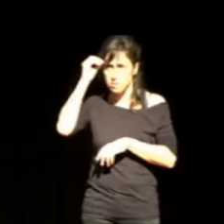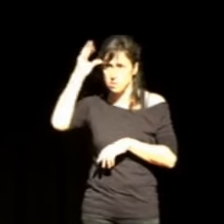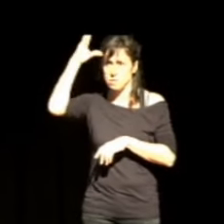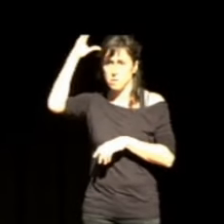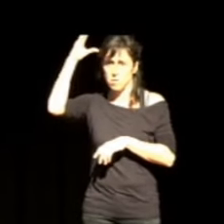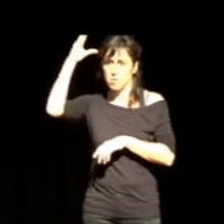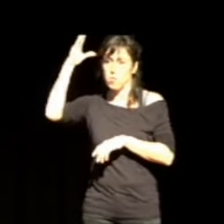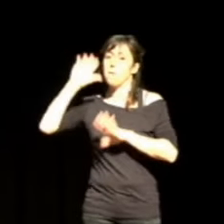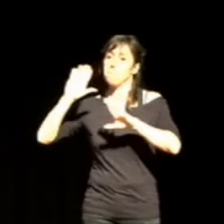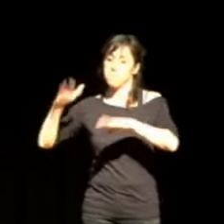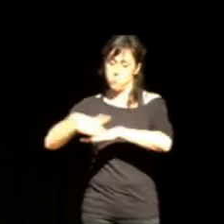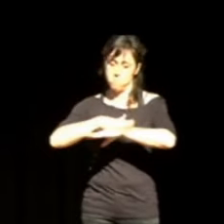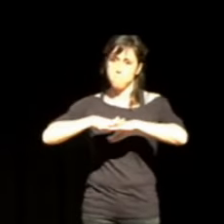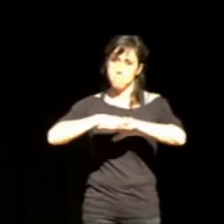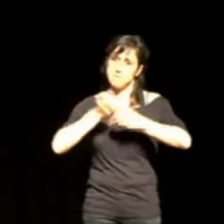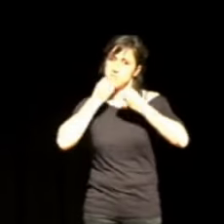vida.